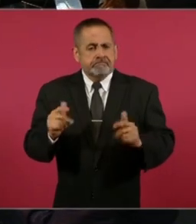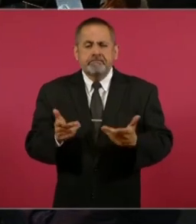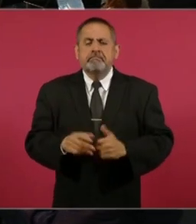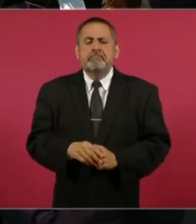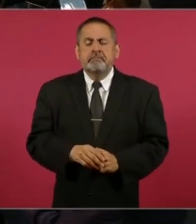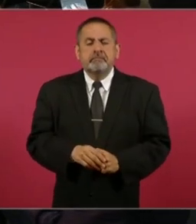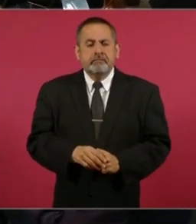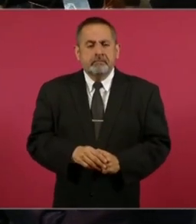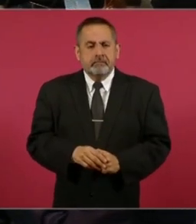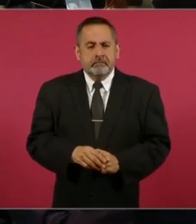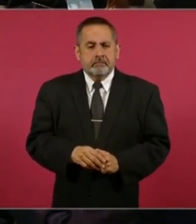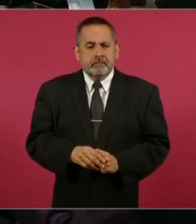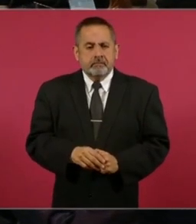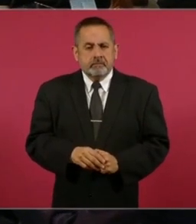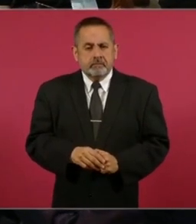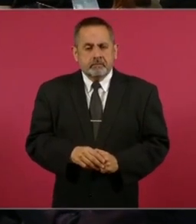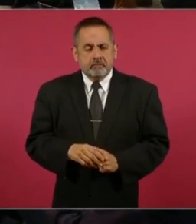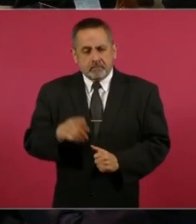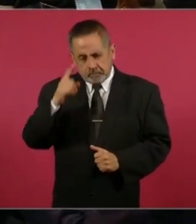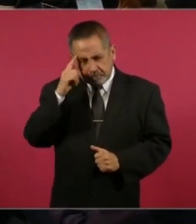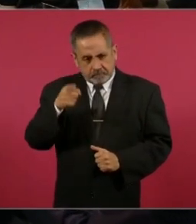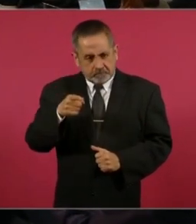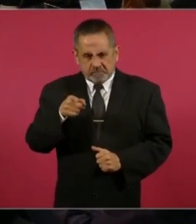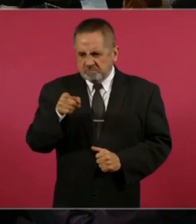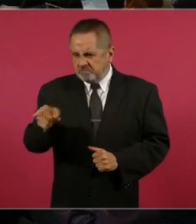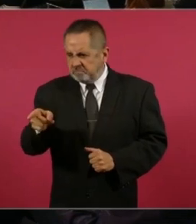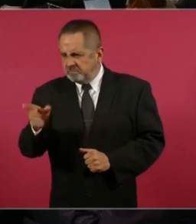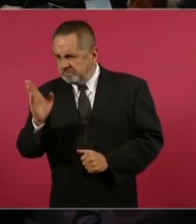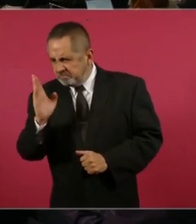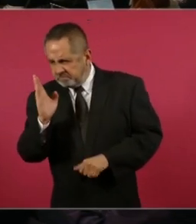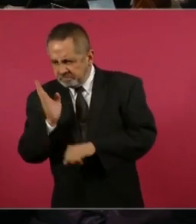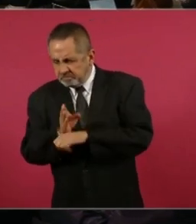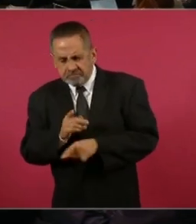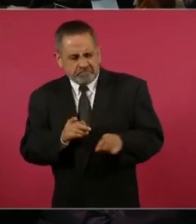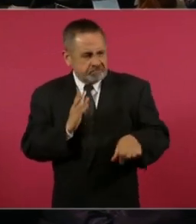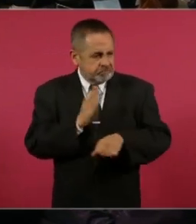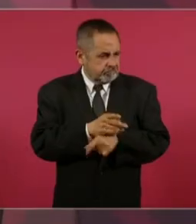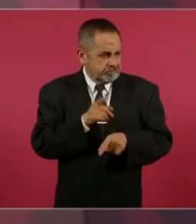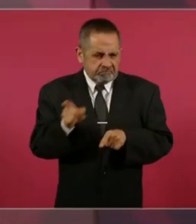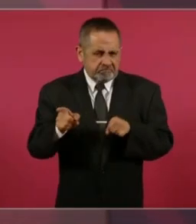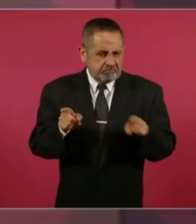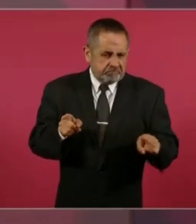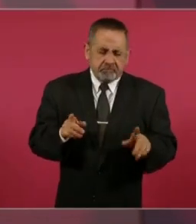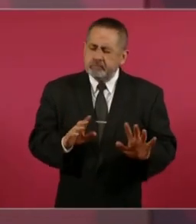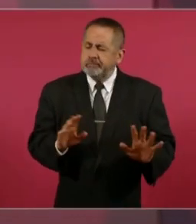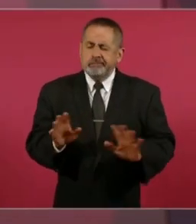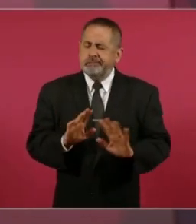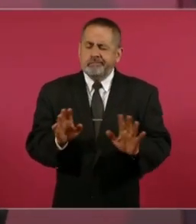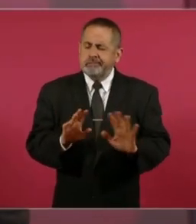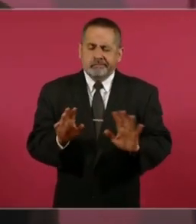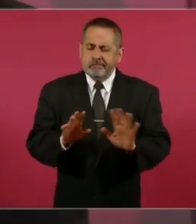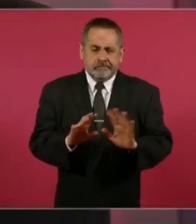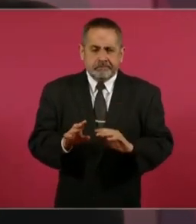no se trata de condenar a nadie sino